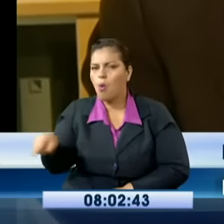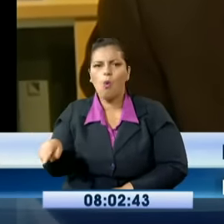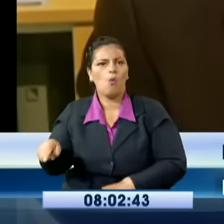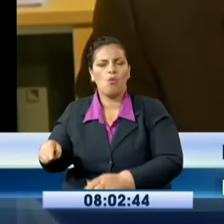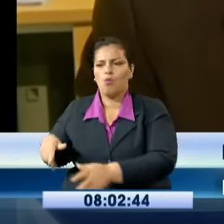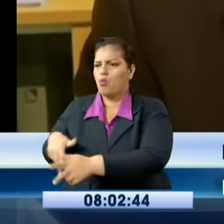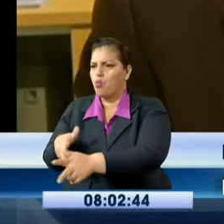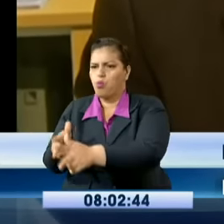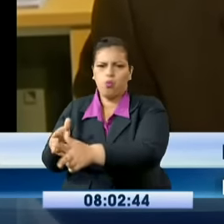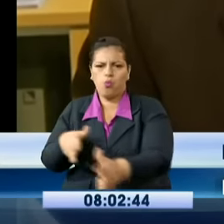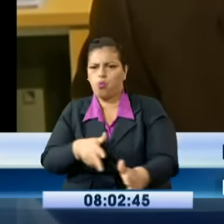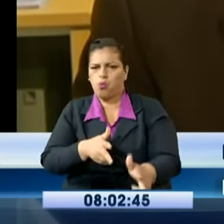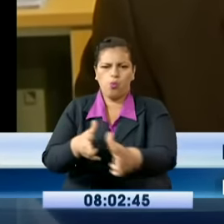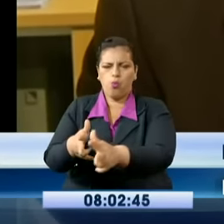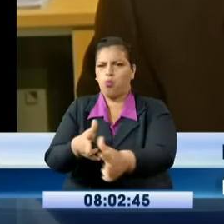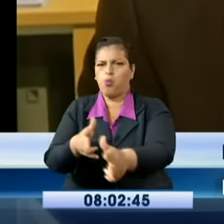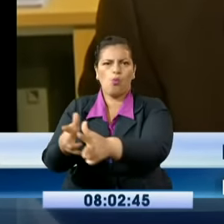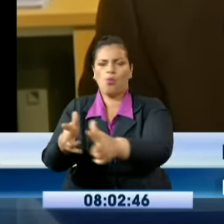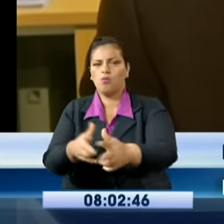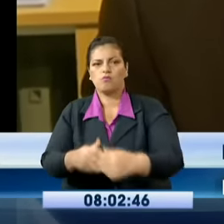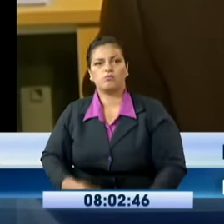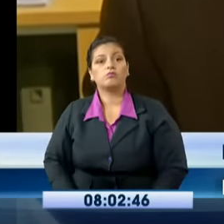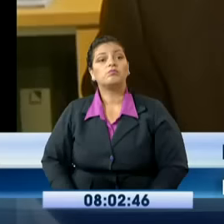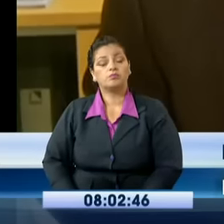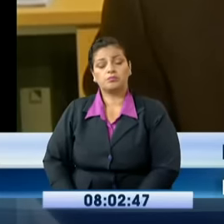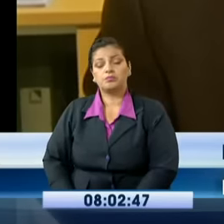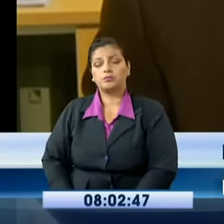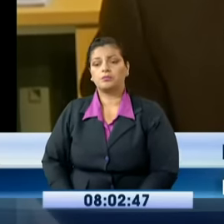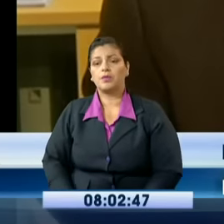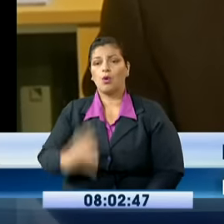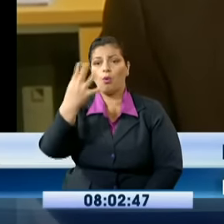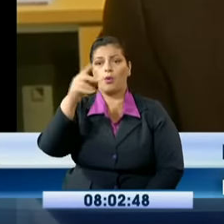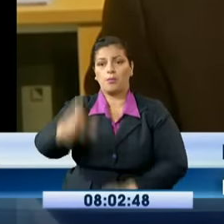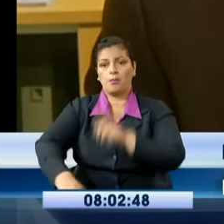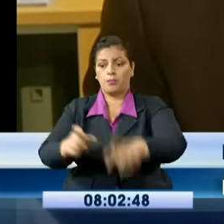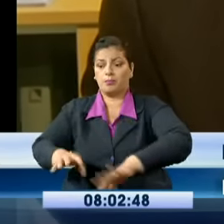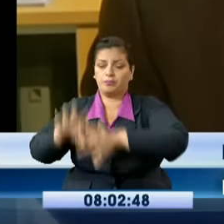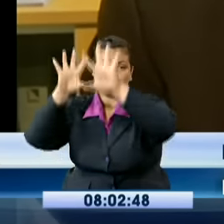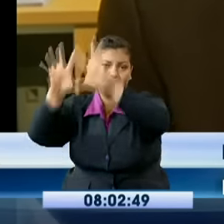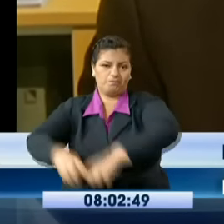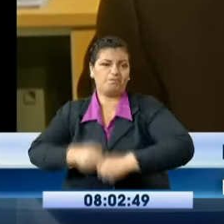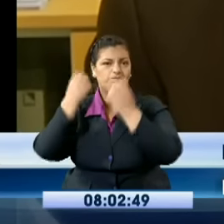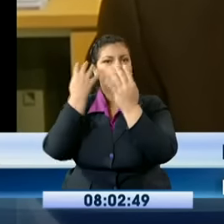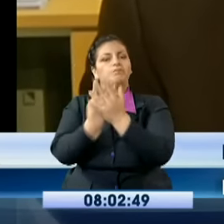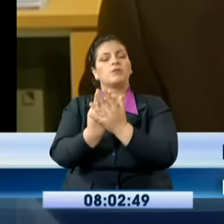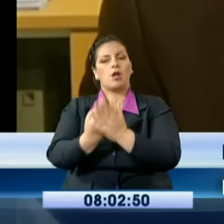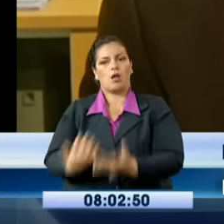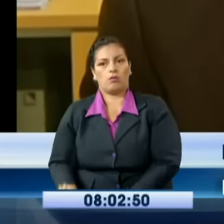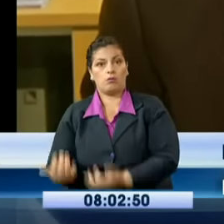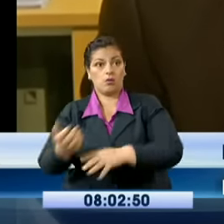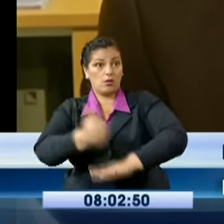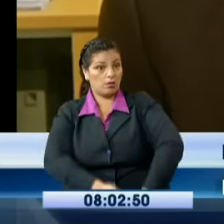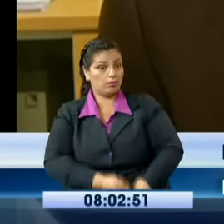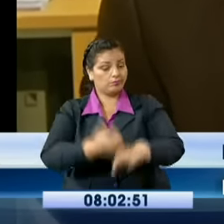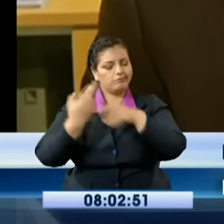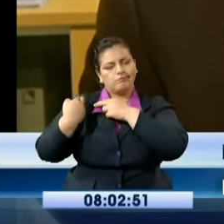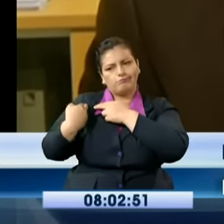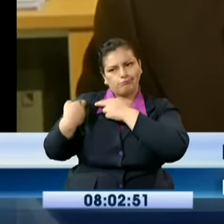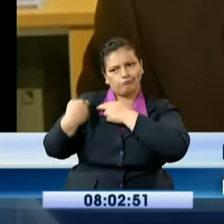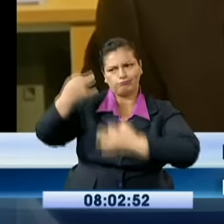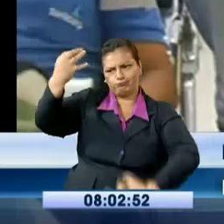De manera que hay 4 personas en este momento aprehendidos. De los mismos pues que están a la espera de la audiencia de calificación de flagrancias y